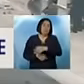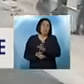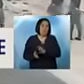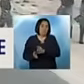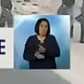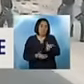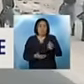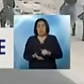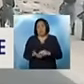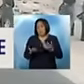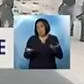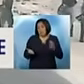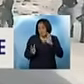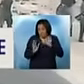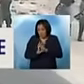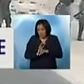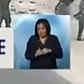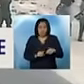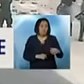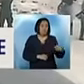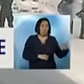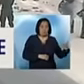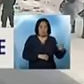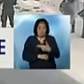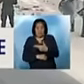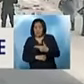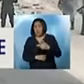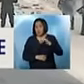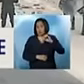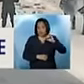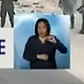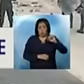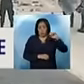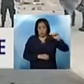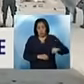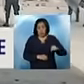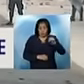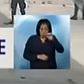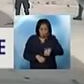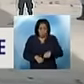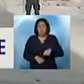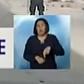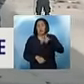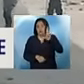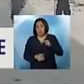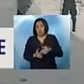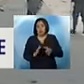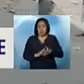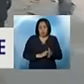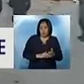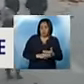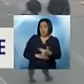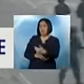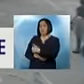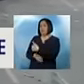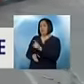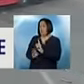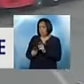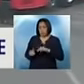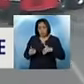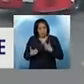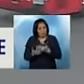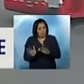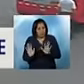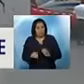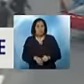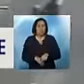también. Si vienen desde la zona sur hacia el norte, bueno, los están desviando por la avenida Trapiche para que ya no ingresen hasta este punto.